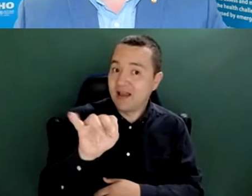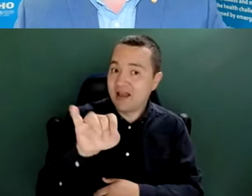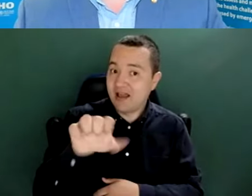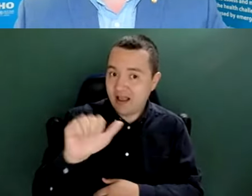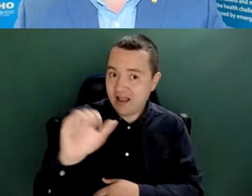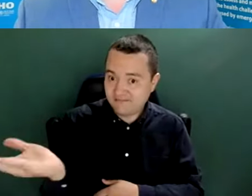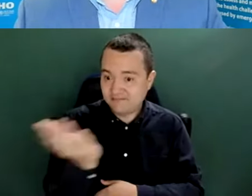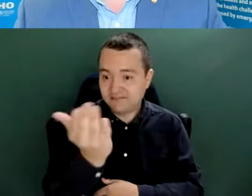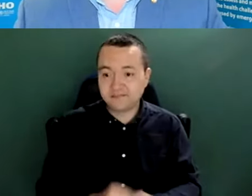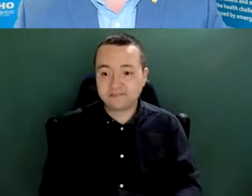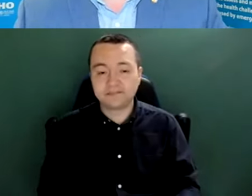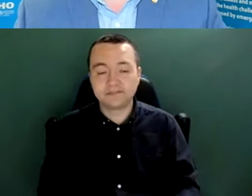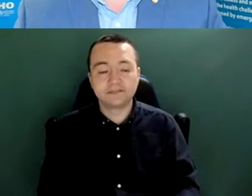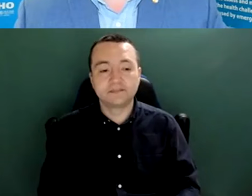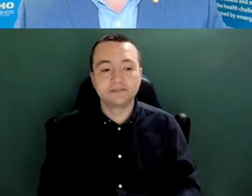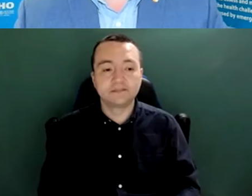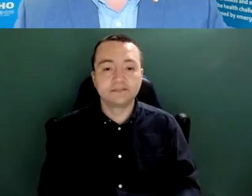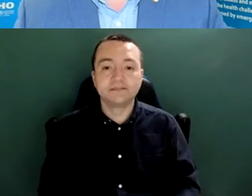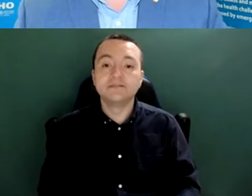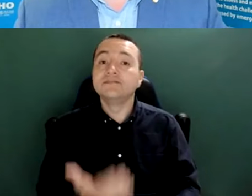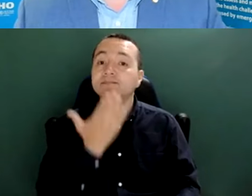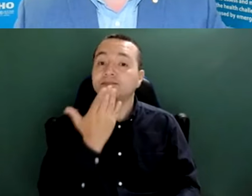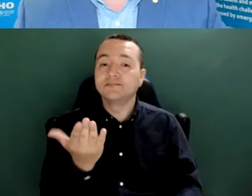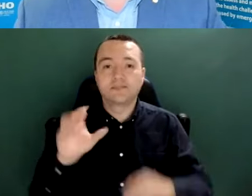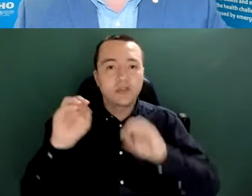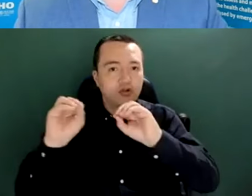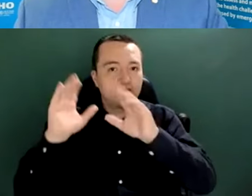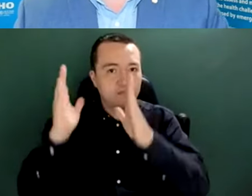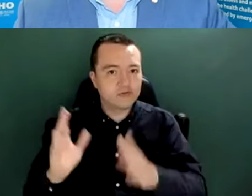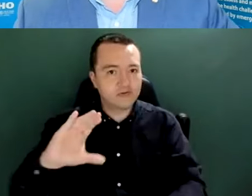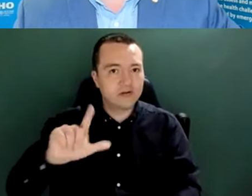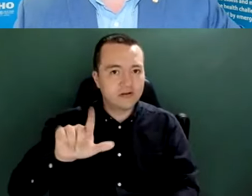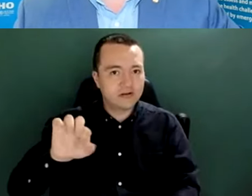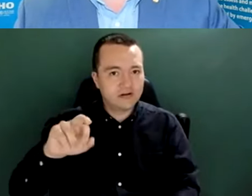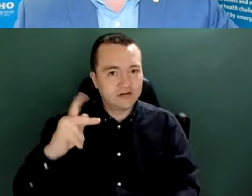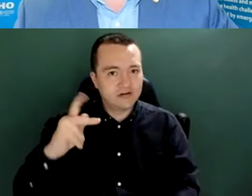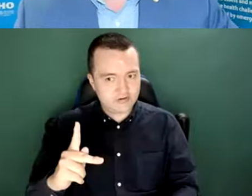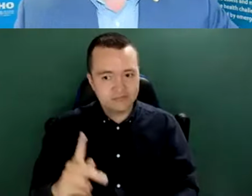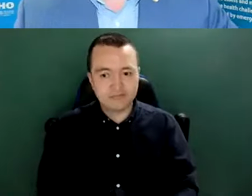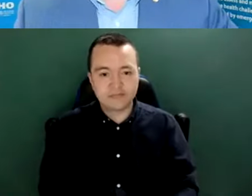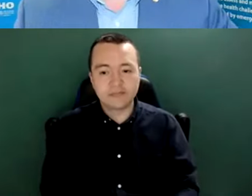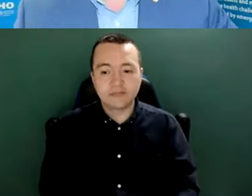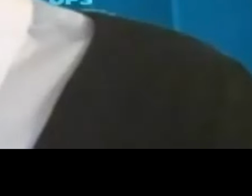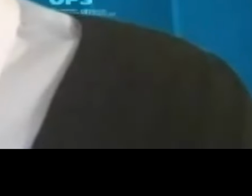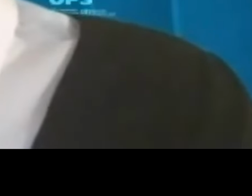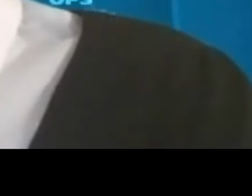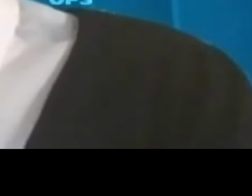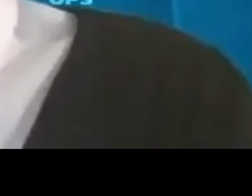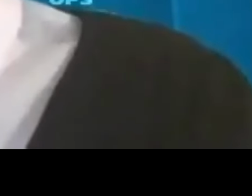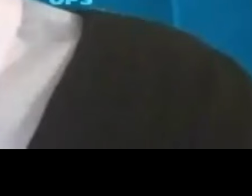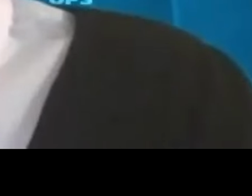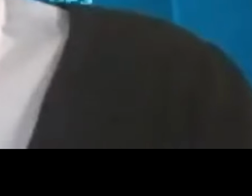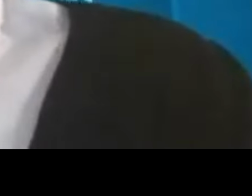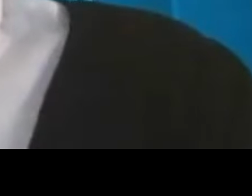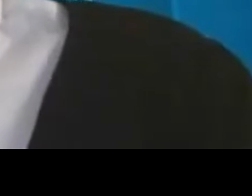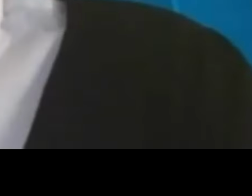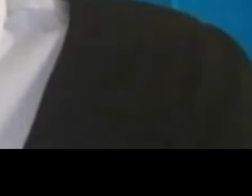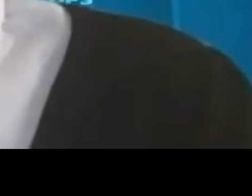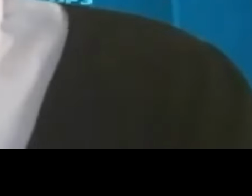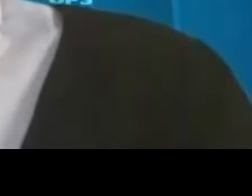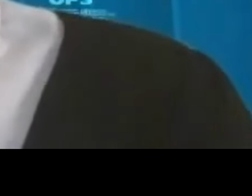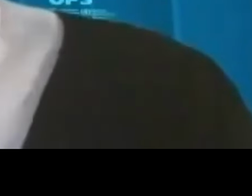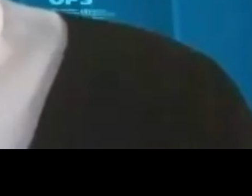Thank you very much, Professor Clark. Muchísimas Gracias, profesor Clark. Mike Clark. Aquí les acabo de poner en el chat